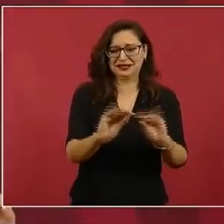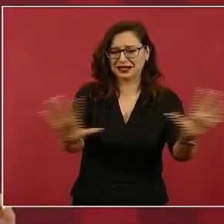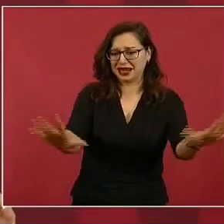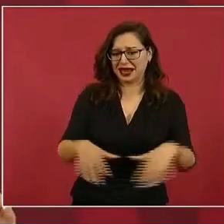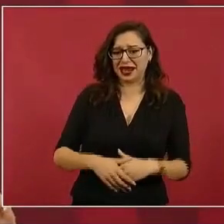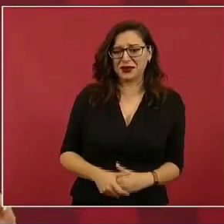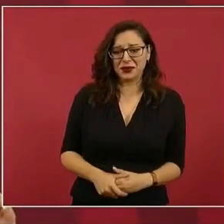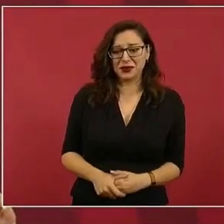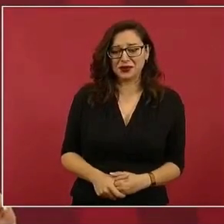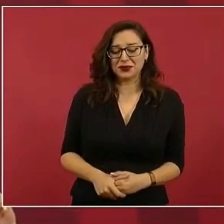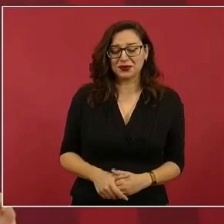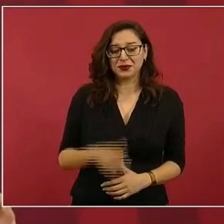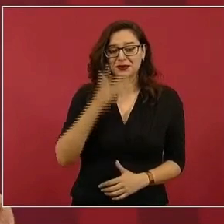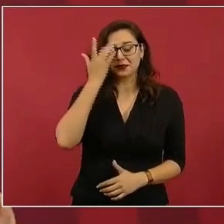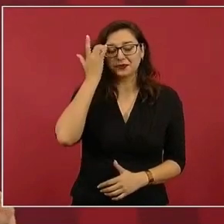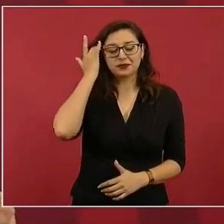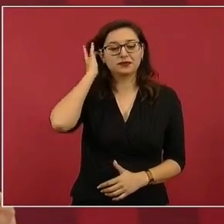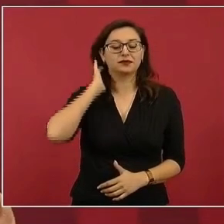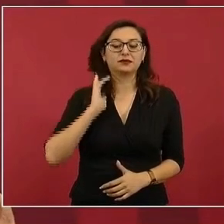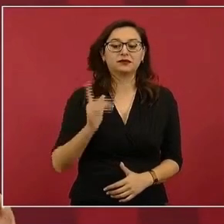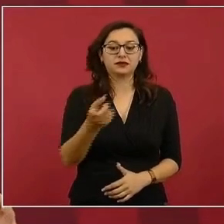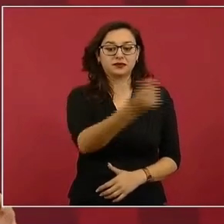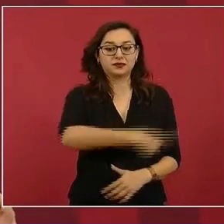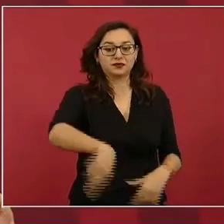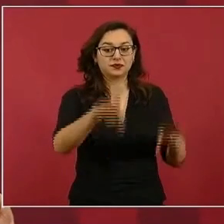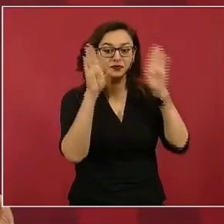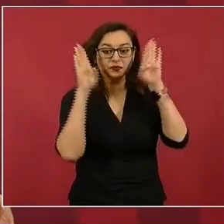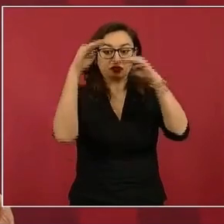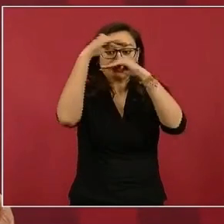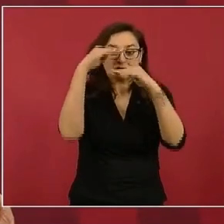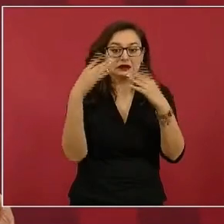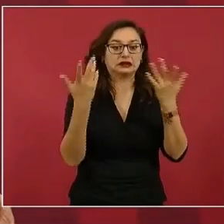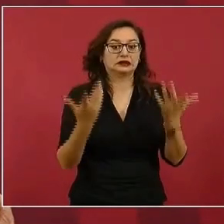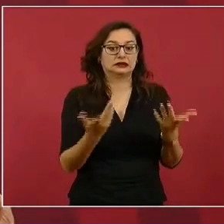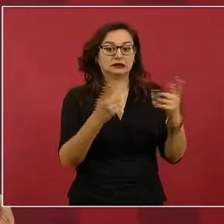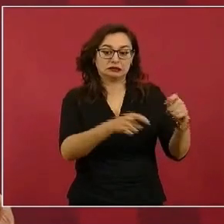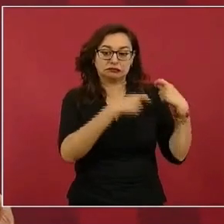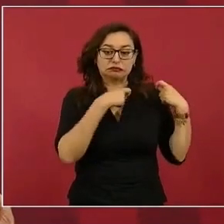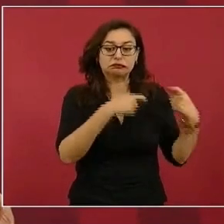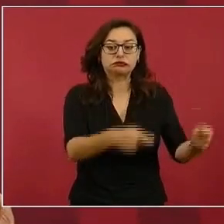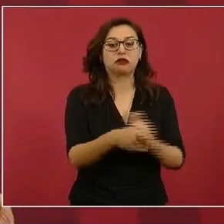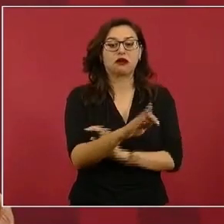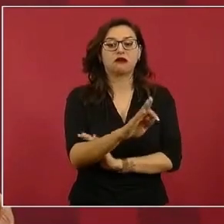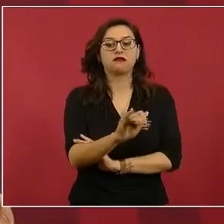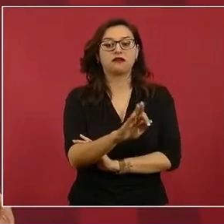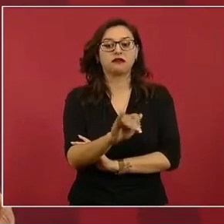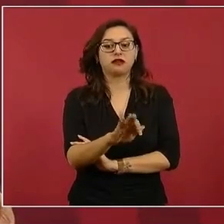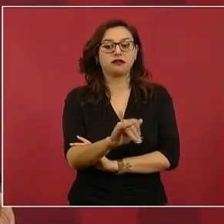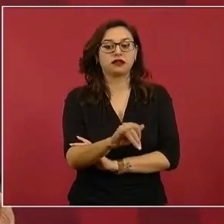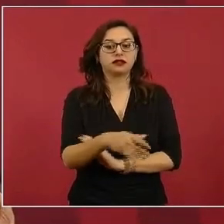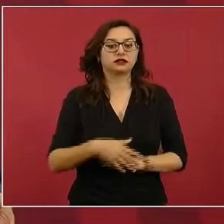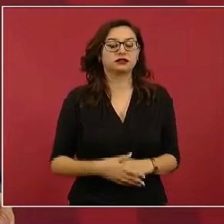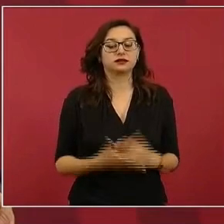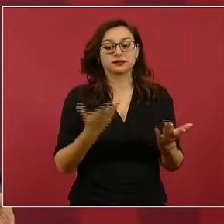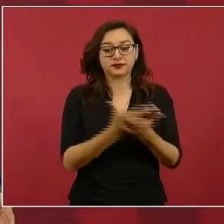en contra, porque son muy conservadores, son fifís. Ahora están convocando a una